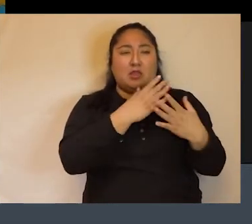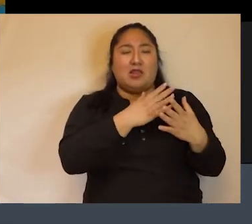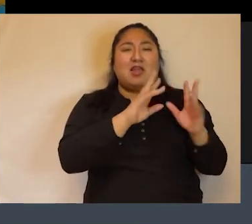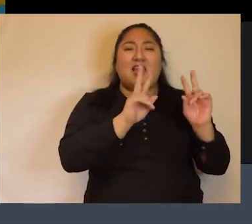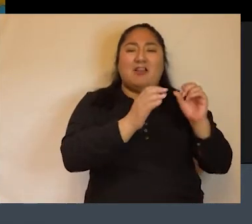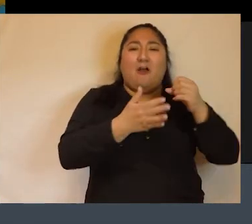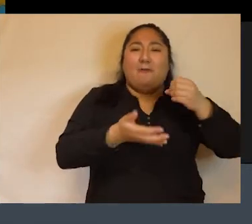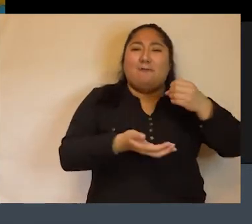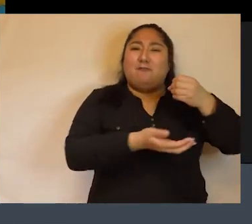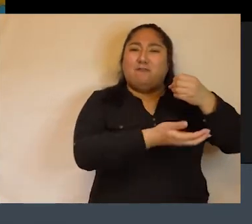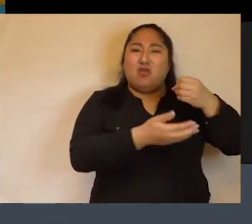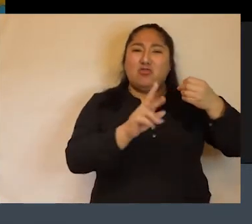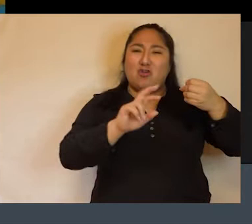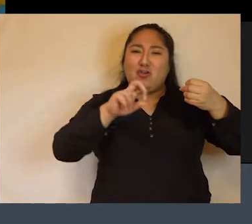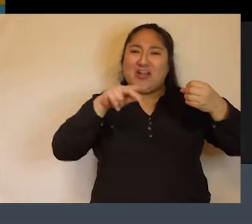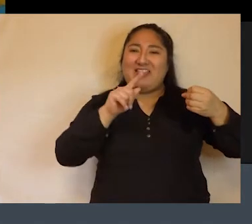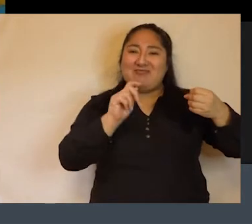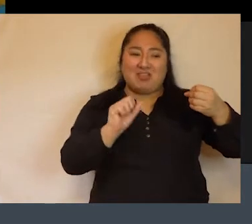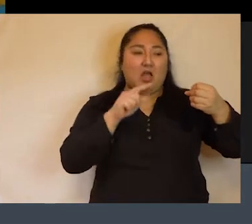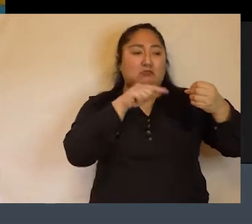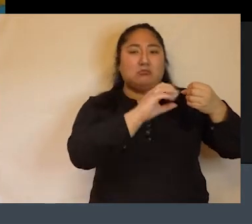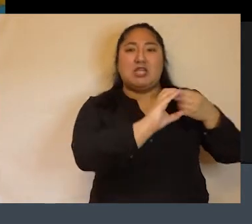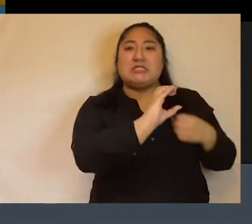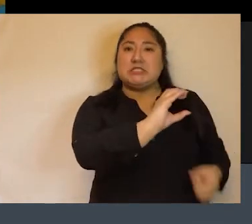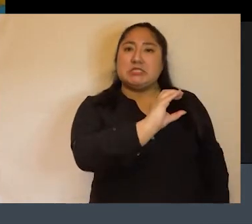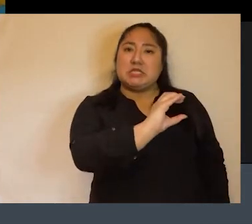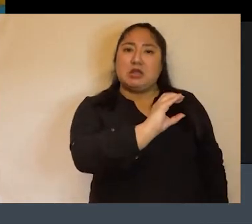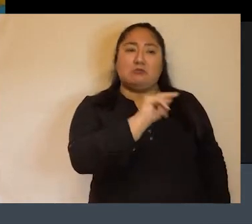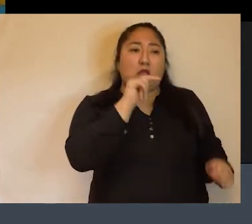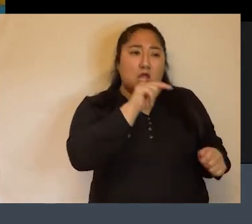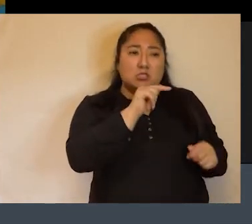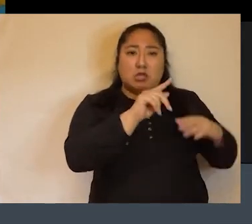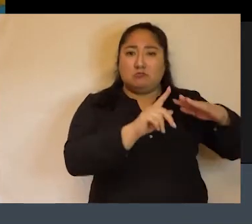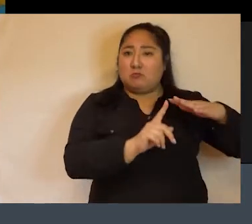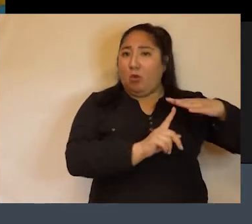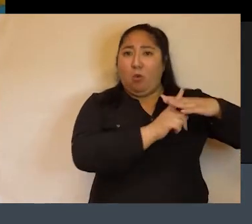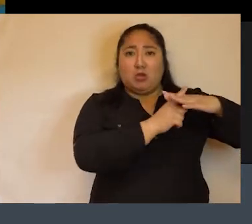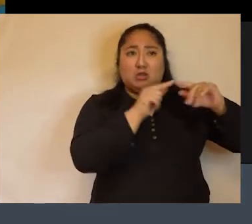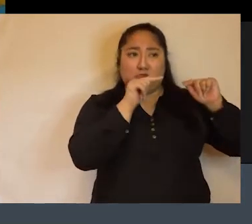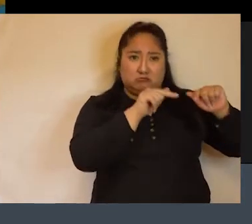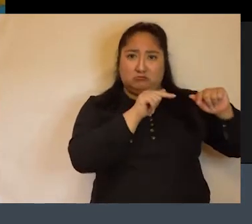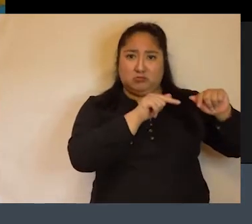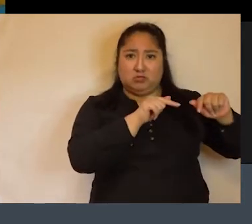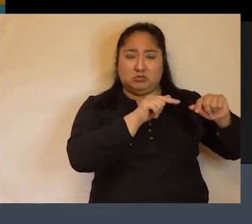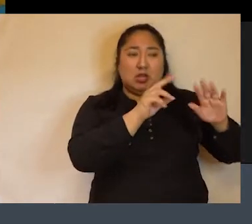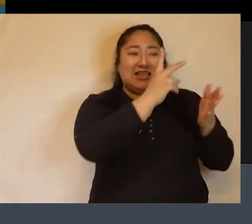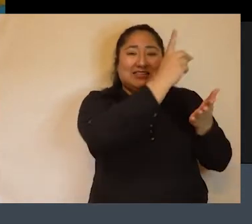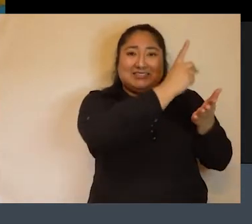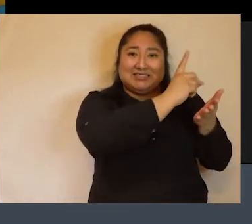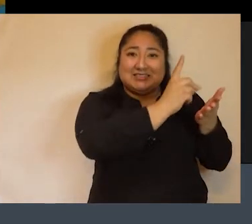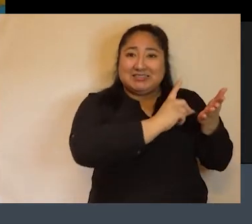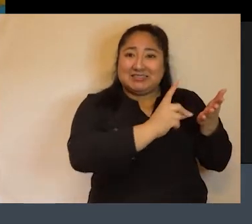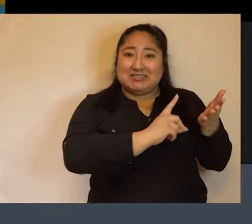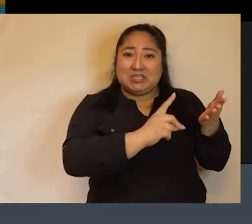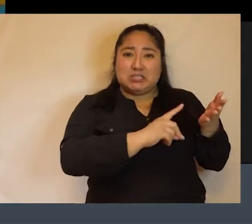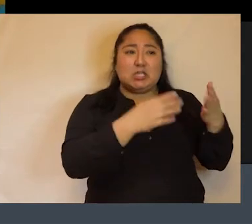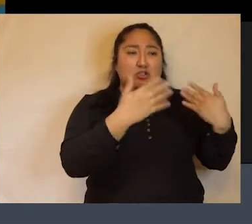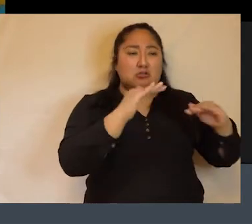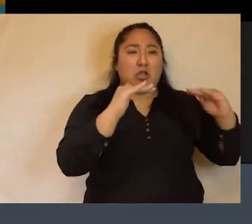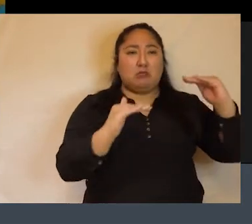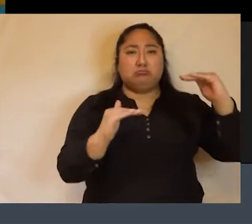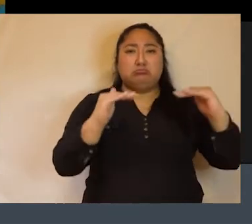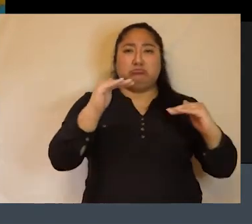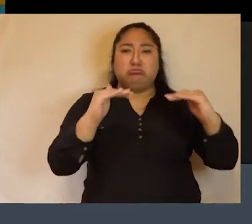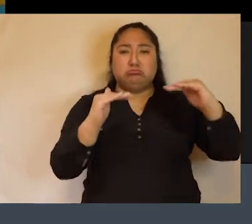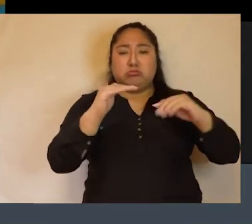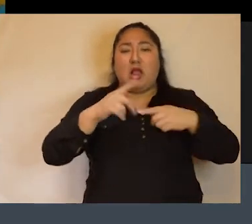el fondo que más renta en el mediano plazo es el fondo C, que es el fondo original. Es un fondo que en su diseño está